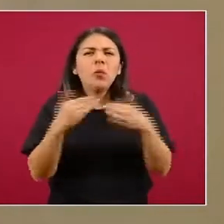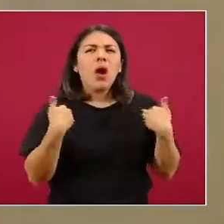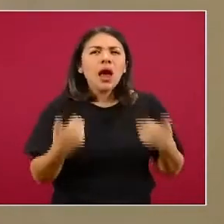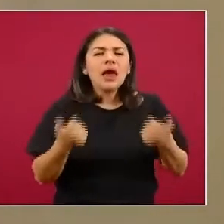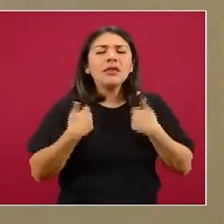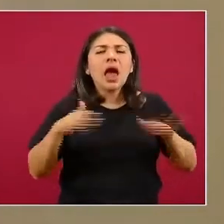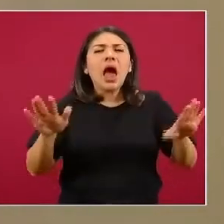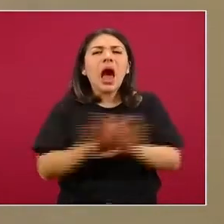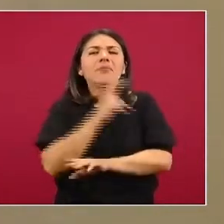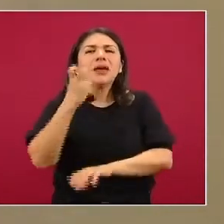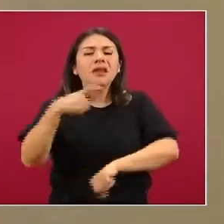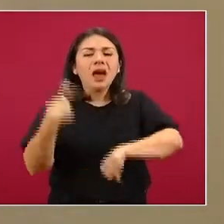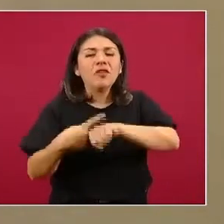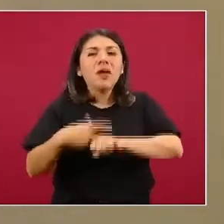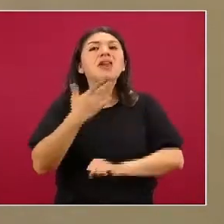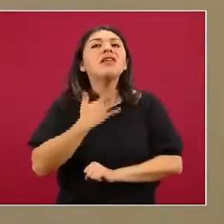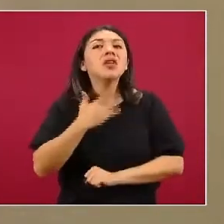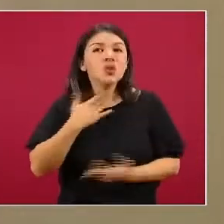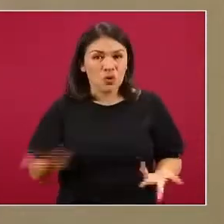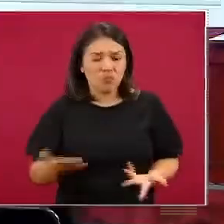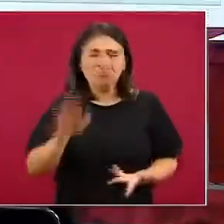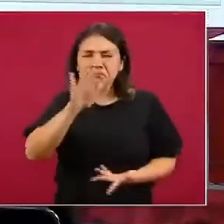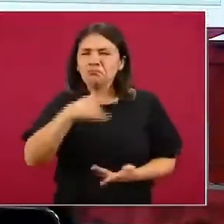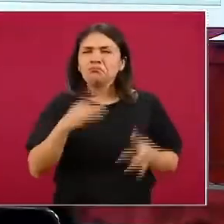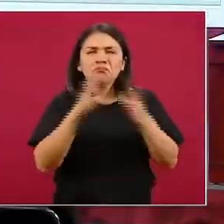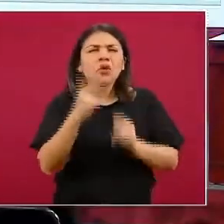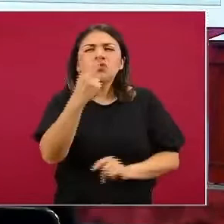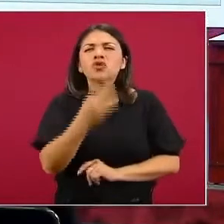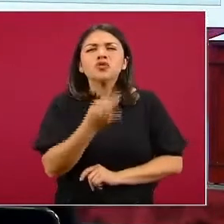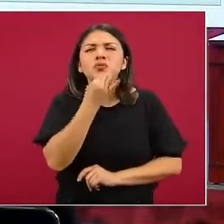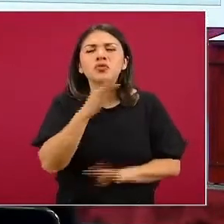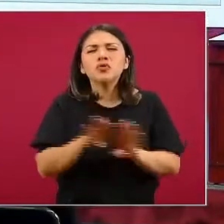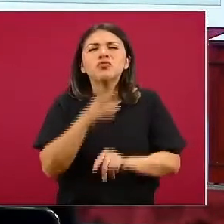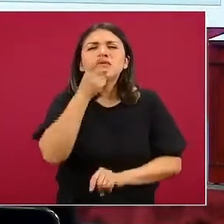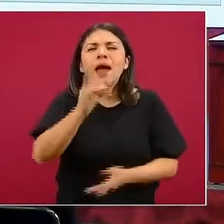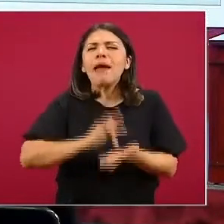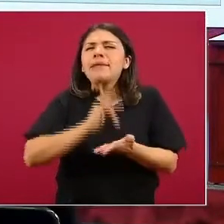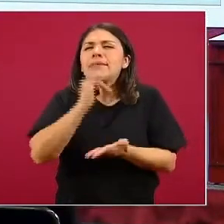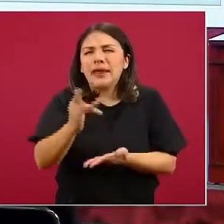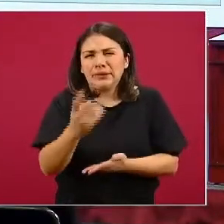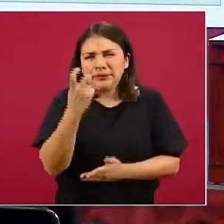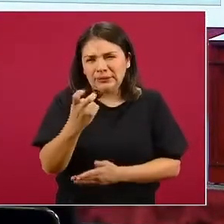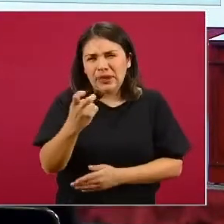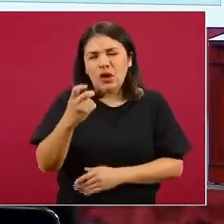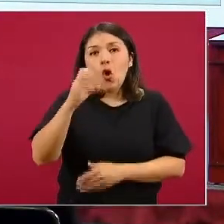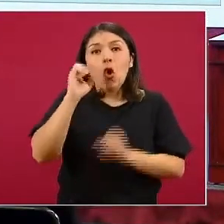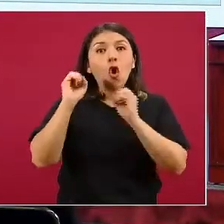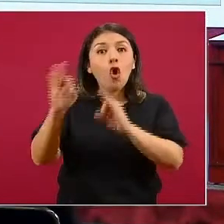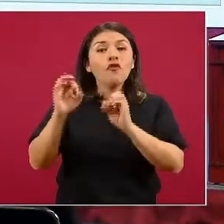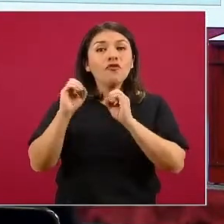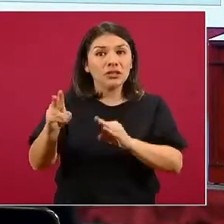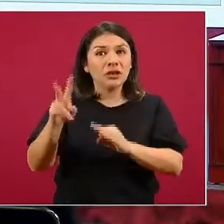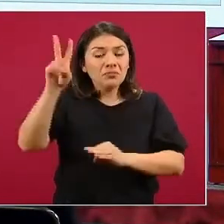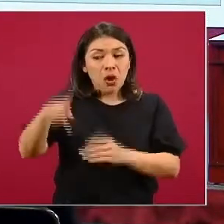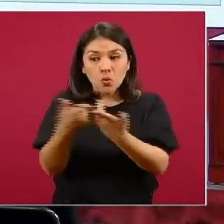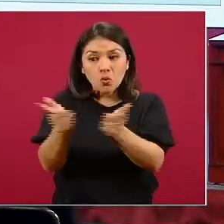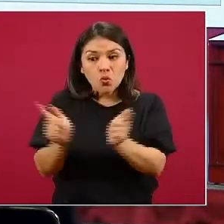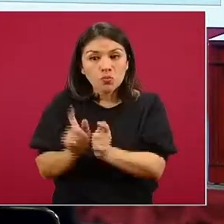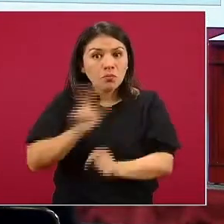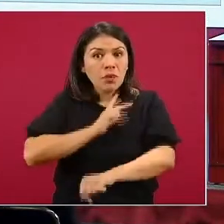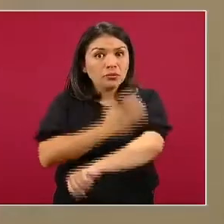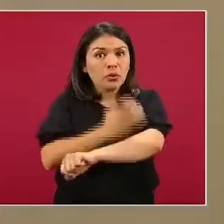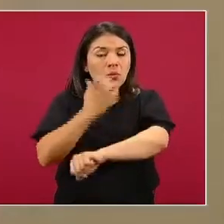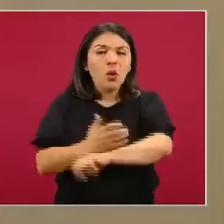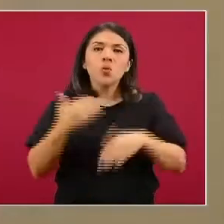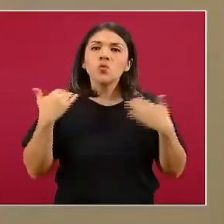la pandemia del alcohol. Y entonces me quiero tomar 2 minutitos para dar un agradecimiento muy peculiar a esta oficina. Son un gran grupo de